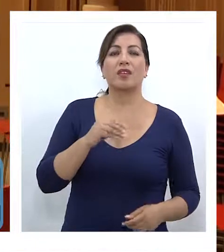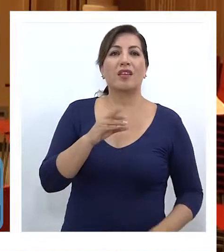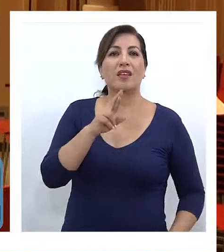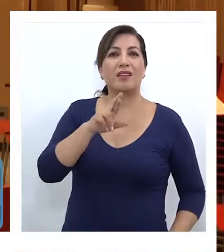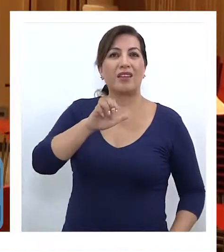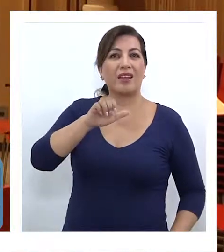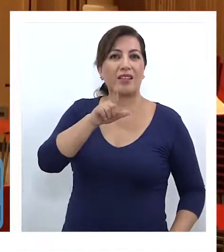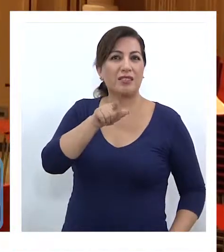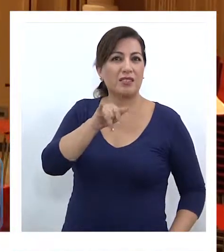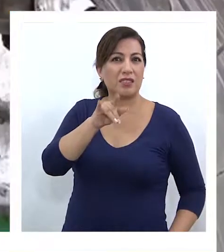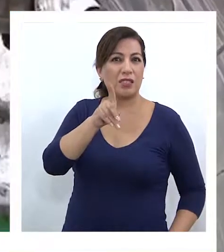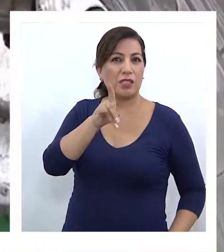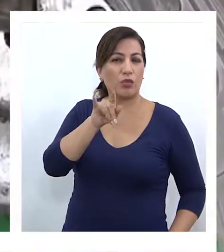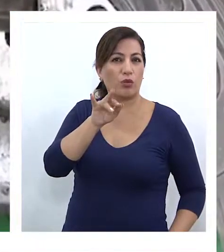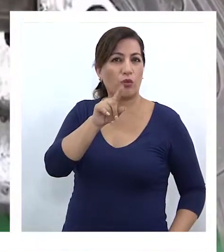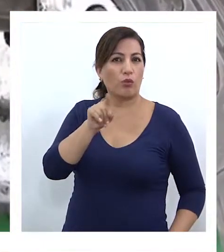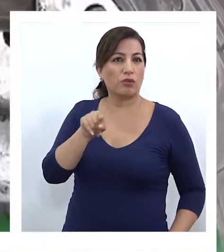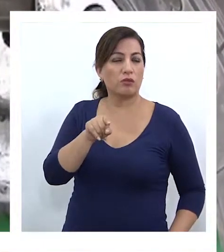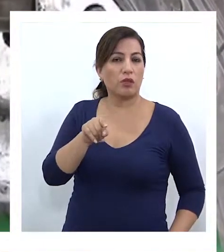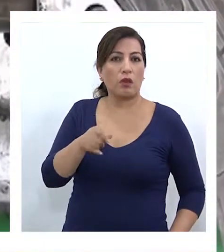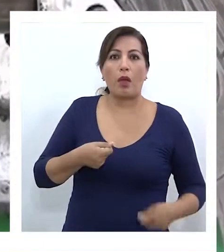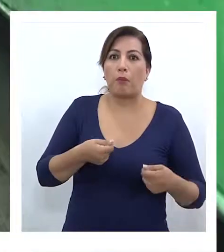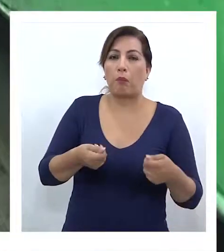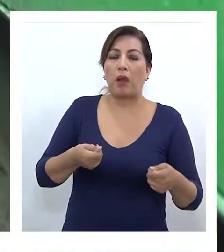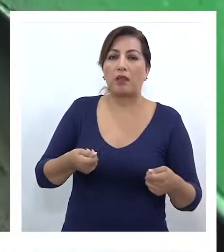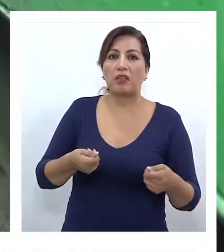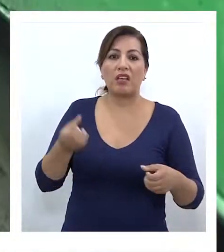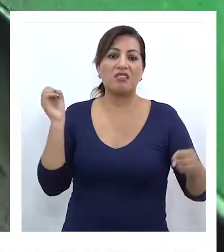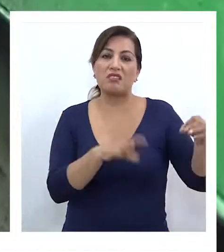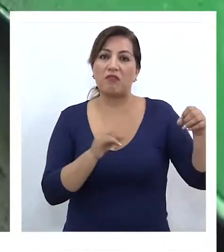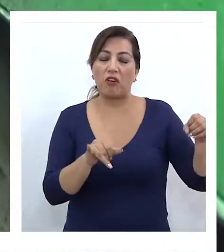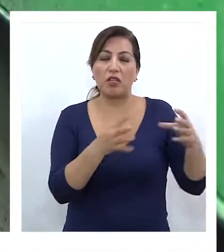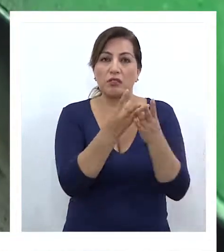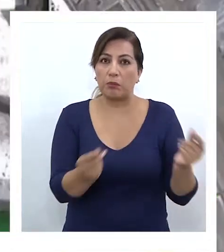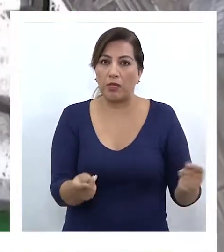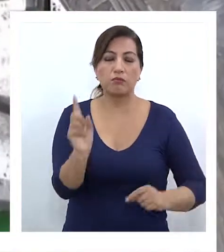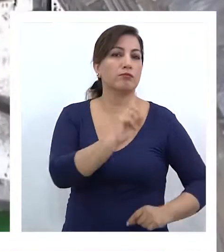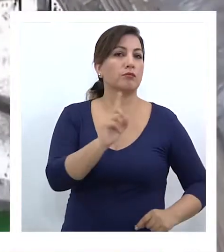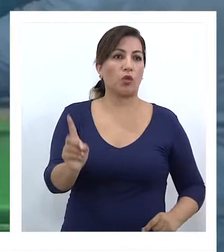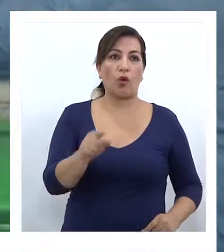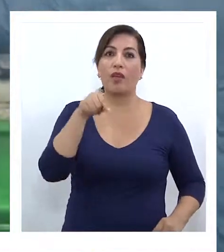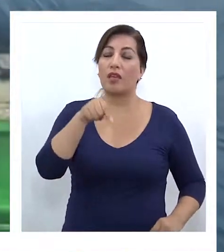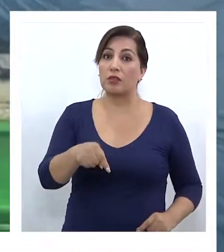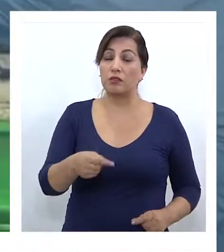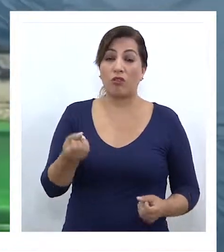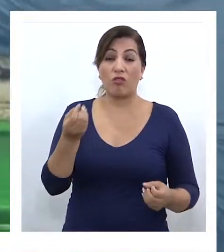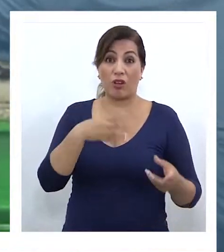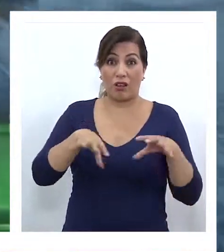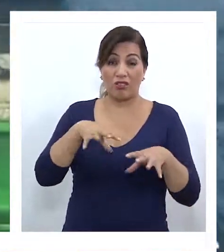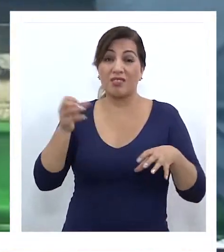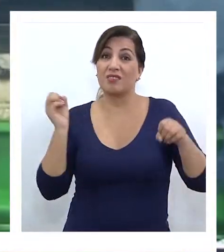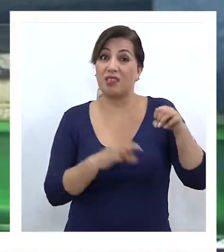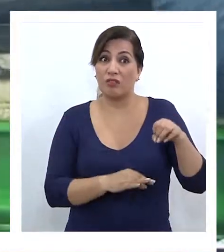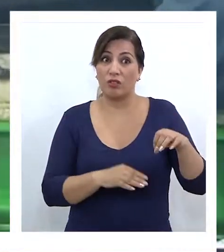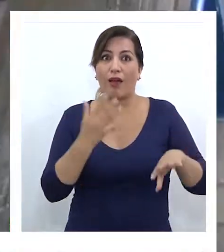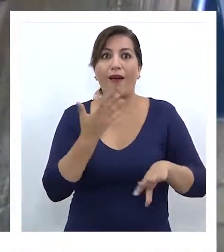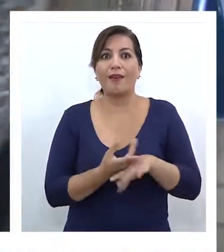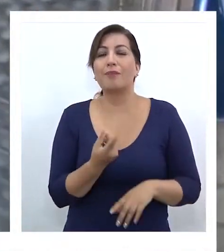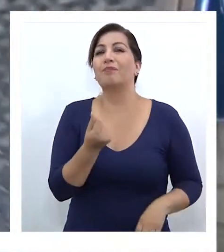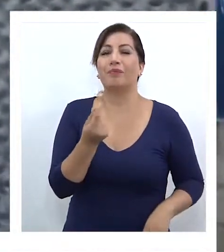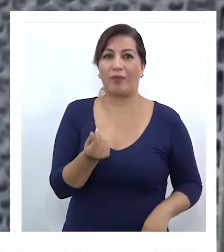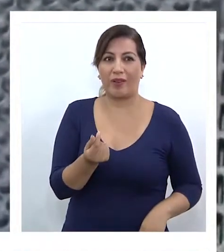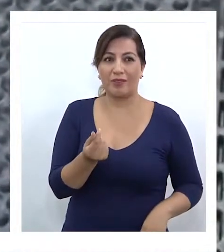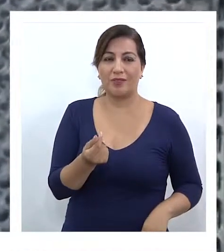residuo no lo tenemos que ver como un recurso que se va, se consume y se bota la basura, sino que con ese residuo hoy hay un dinero, hay